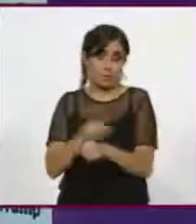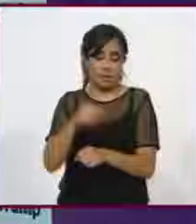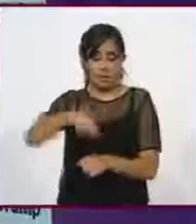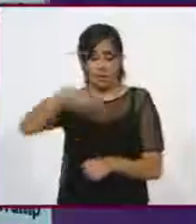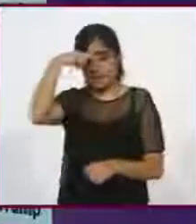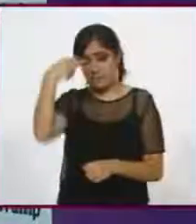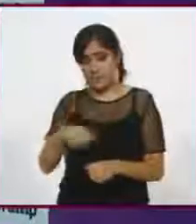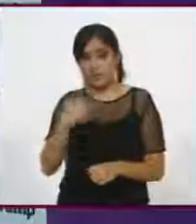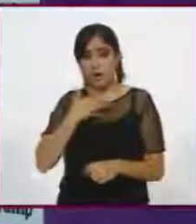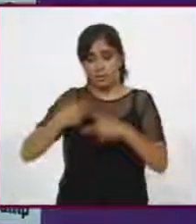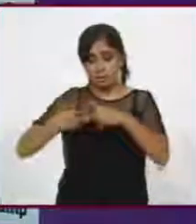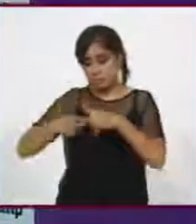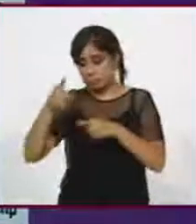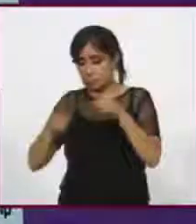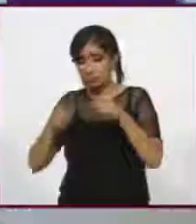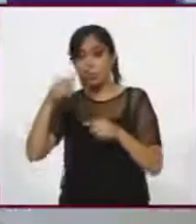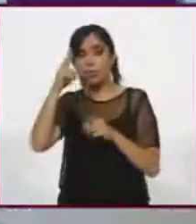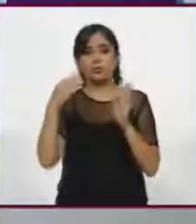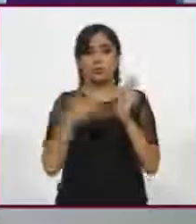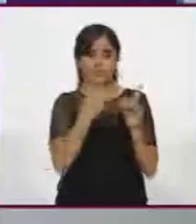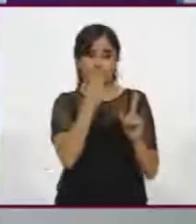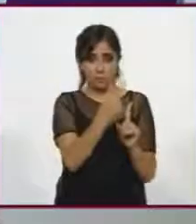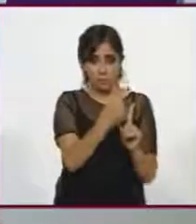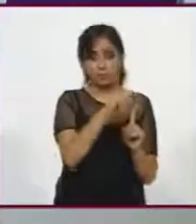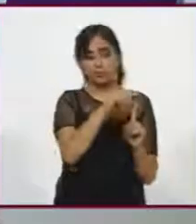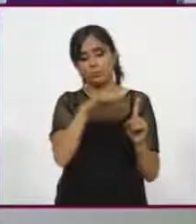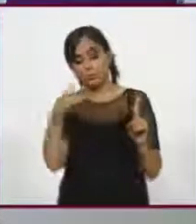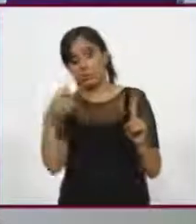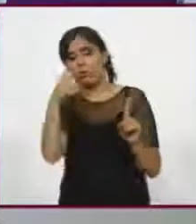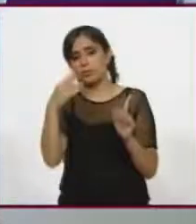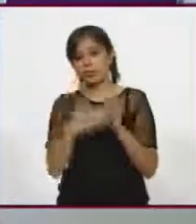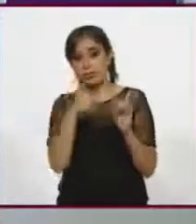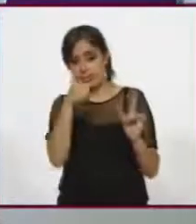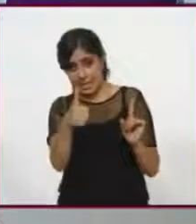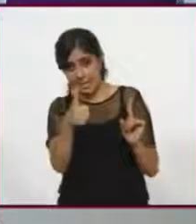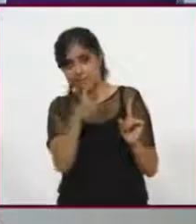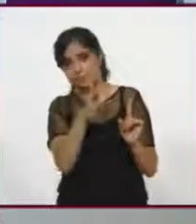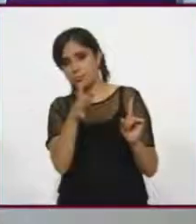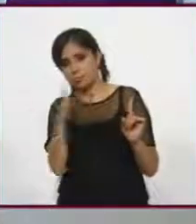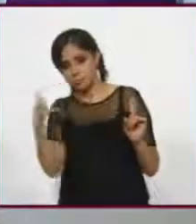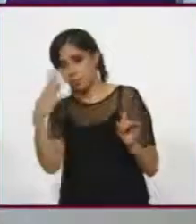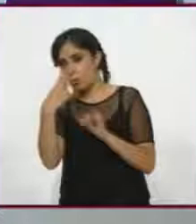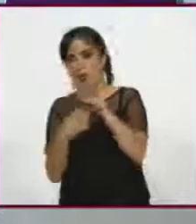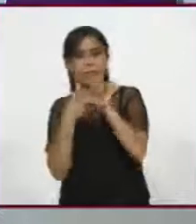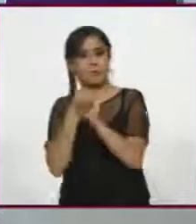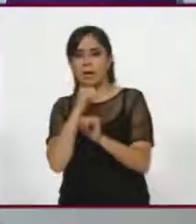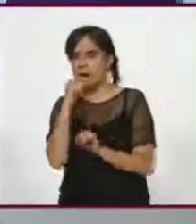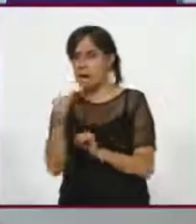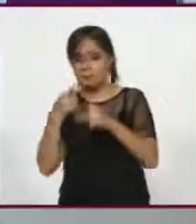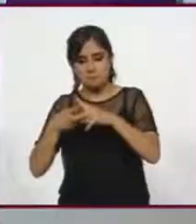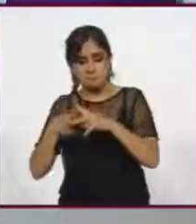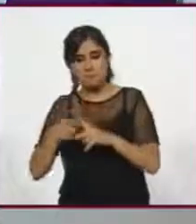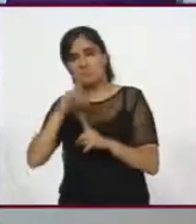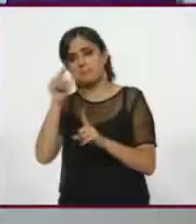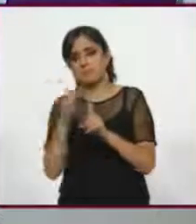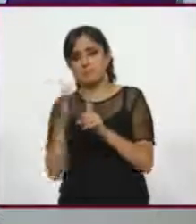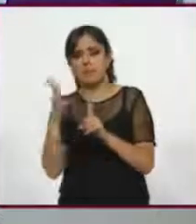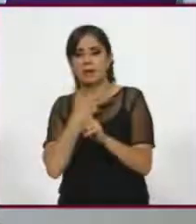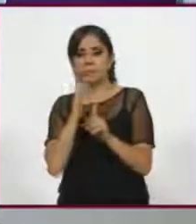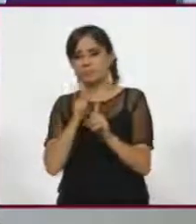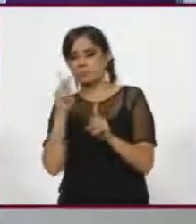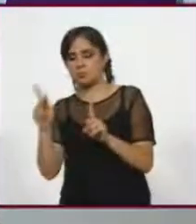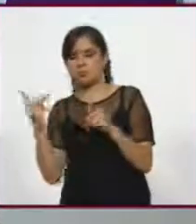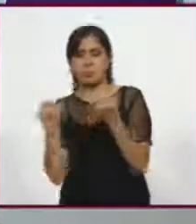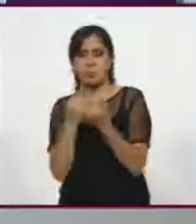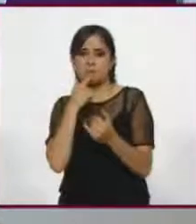una medición desde 2002, esta es una medición de 2006, en 4 años no se midió, pero si ves, traía un nivel muy similar